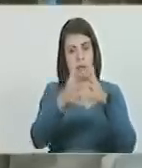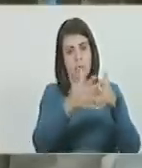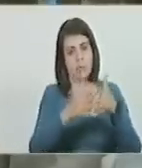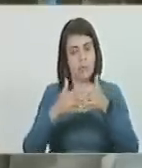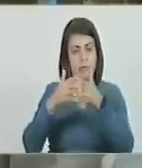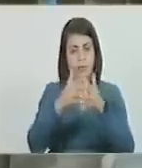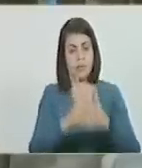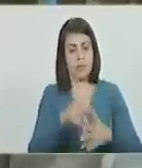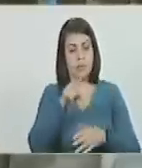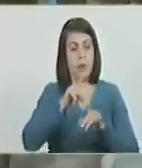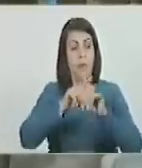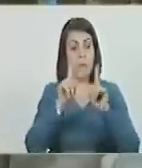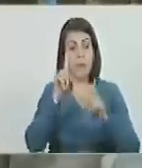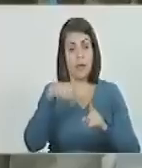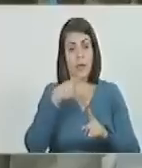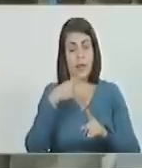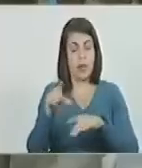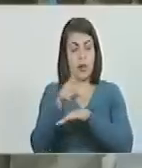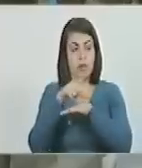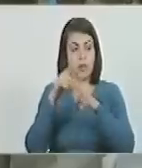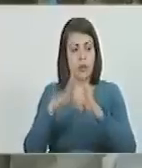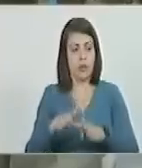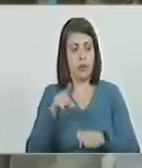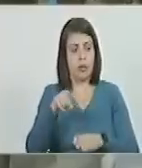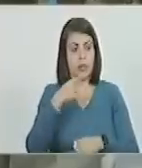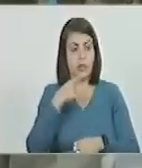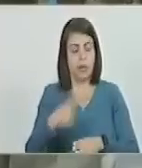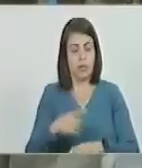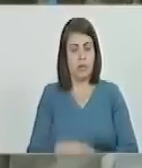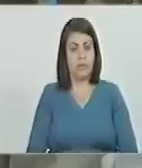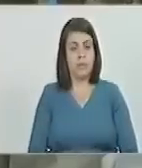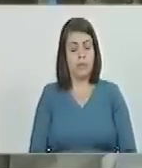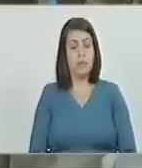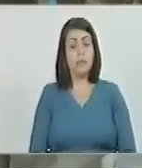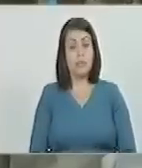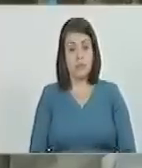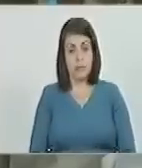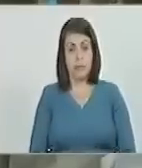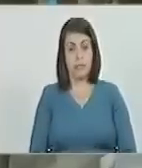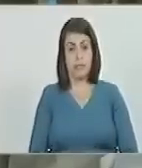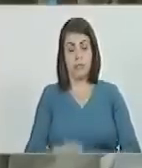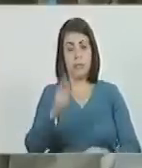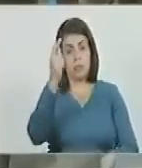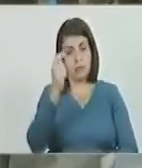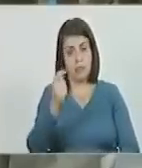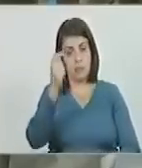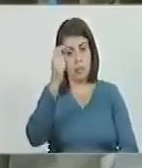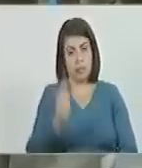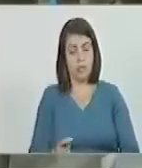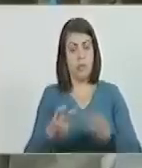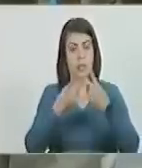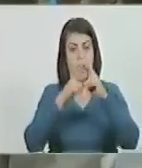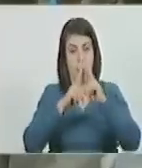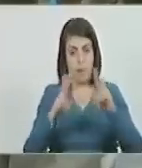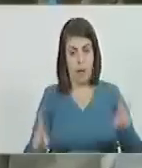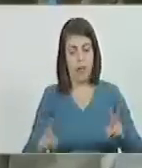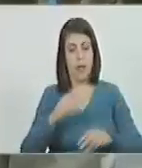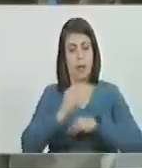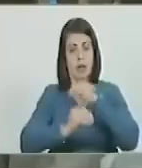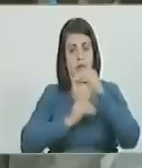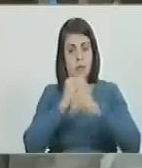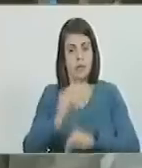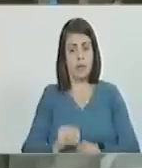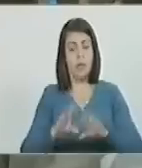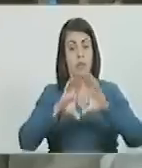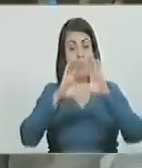del norte, pero además su gobierno satélite, nuestra diplomacia parlamentaria de paz y la construcción por